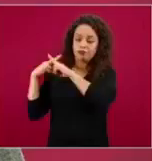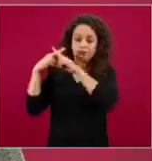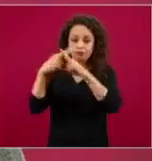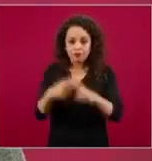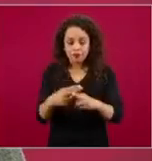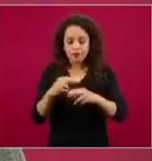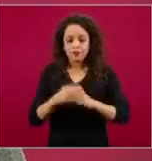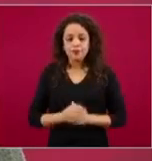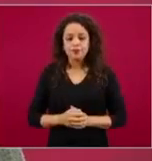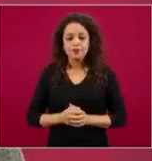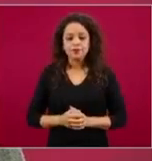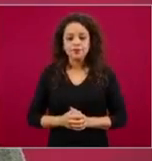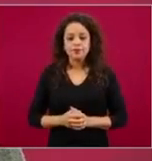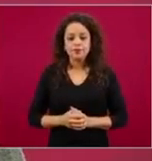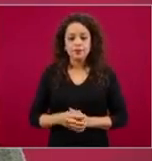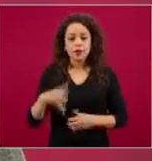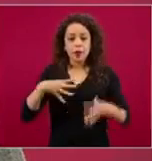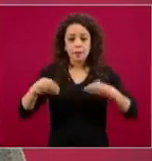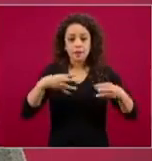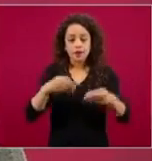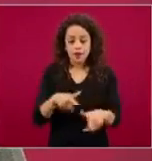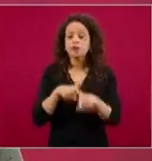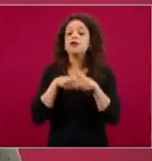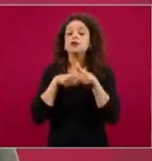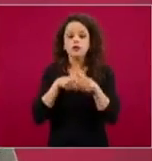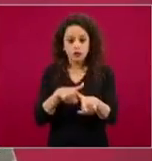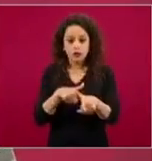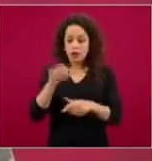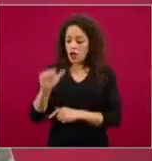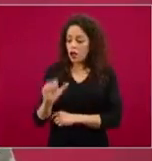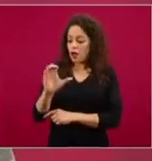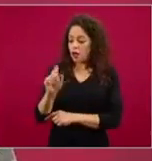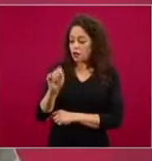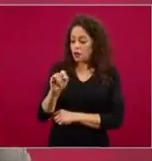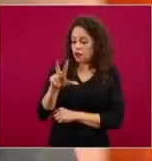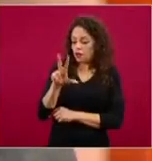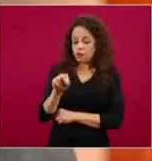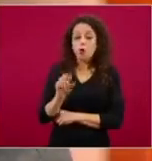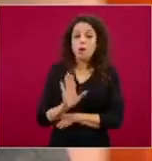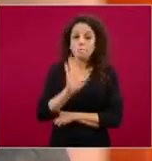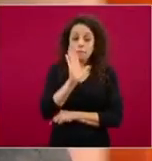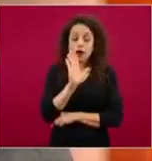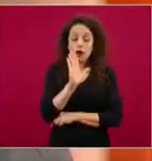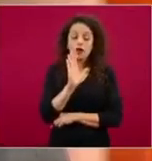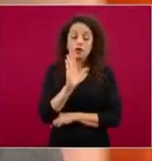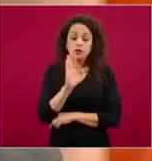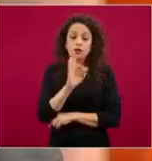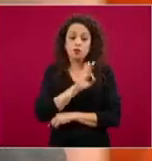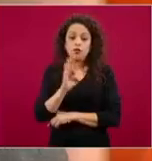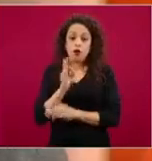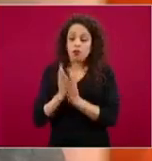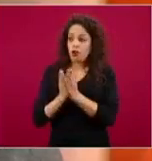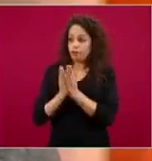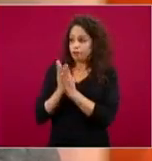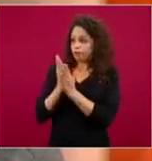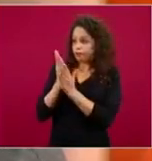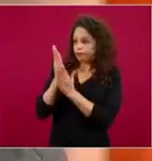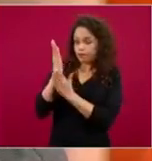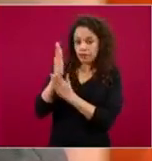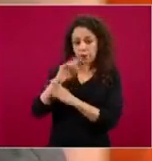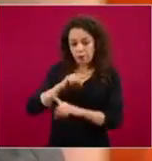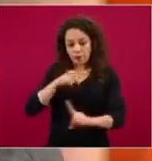patriótica. La epidemia sigue activa, la epidemia tiene cierta tendencia a la alza, está concentrada este fenómeno en 8